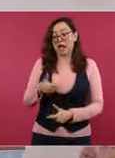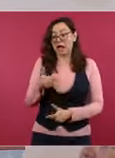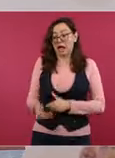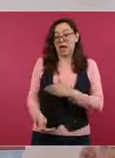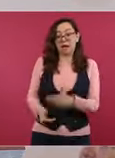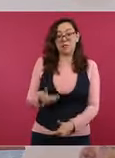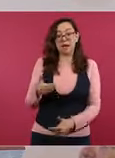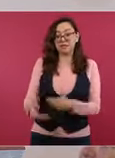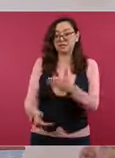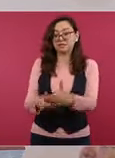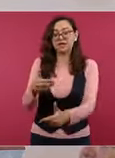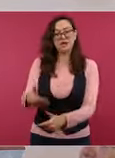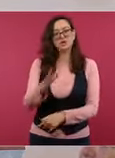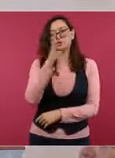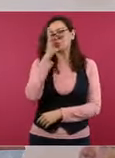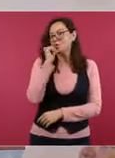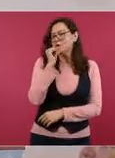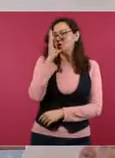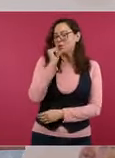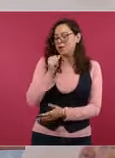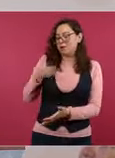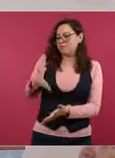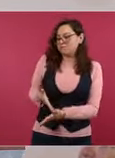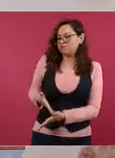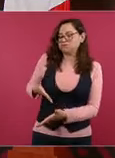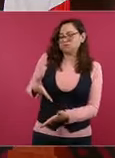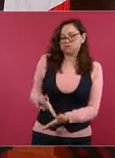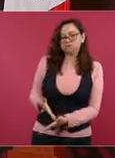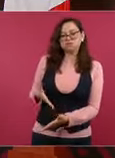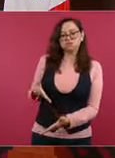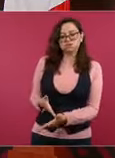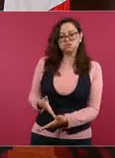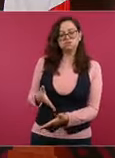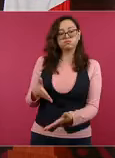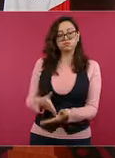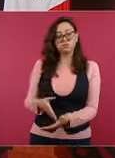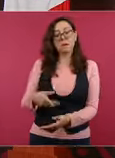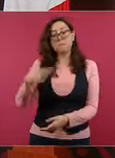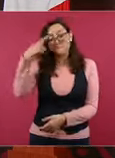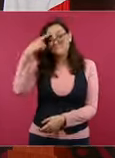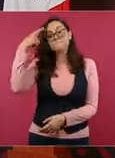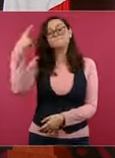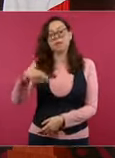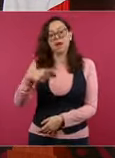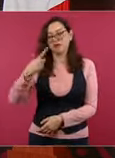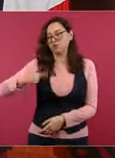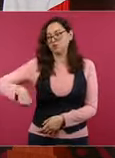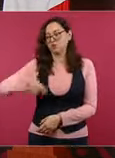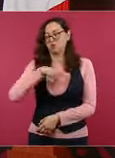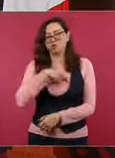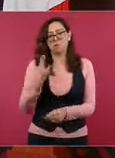pudieran hacer las obras, para que quedáramos mal. Esto ya